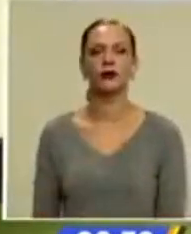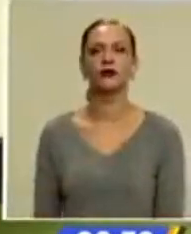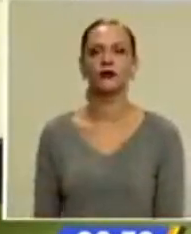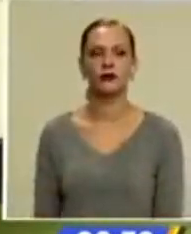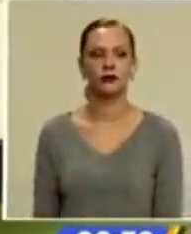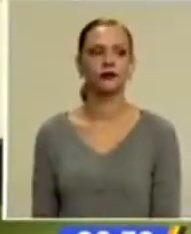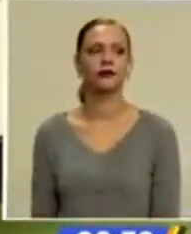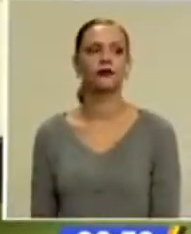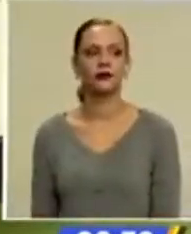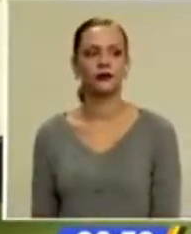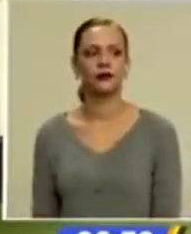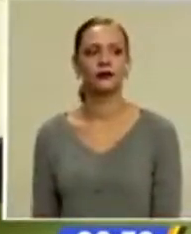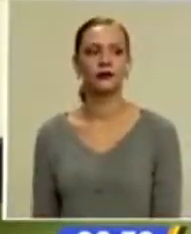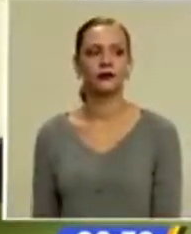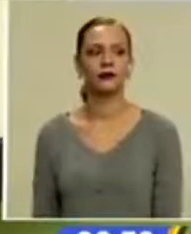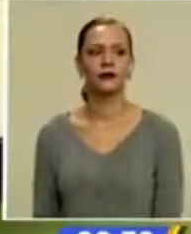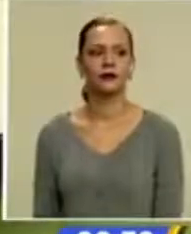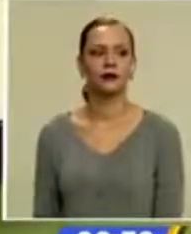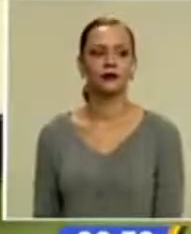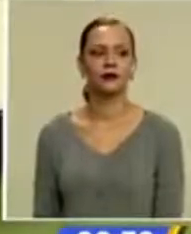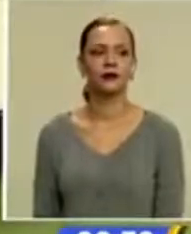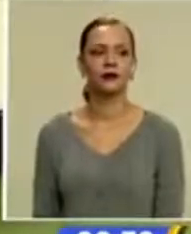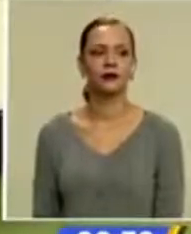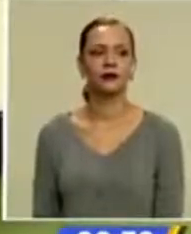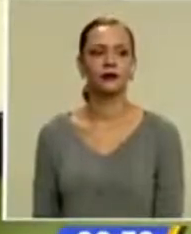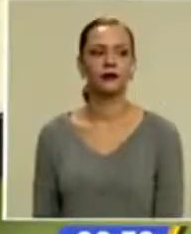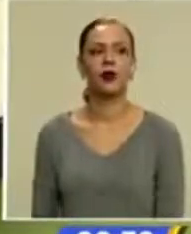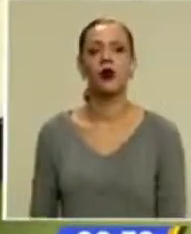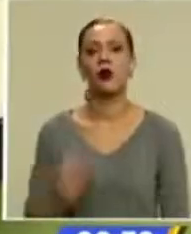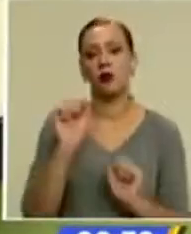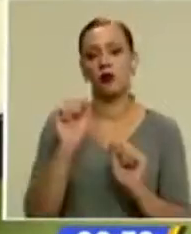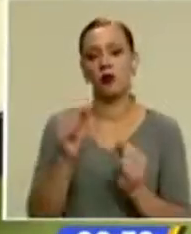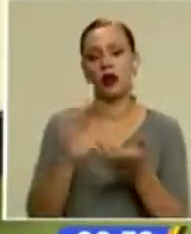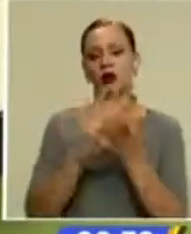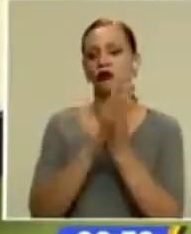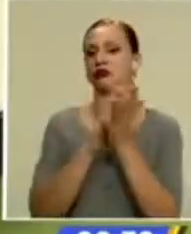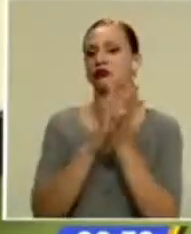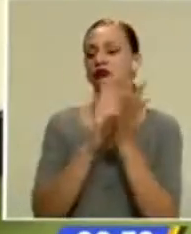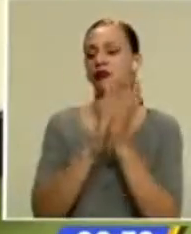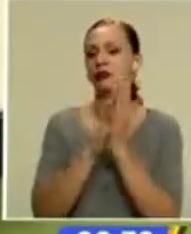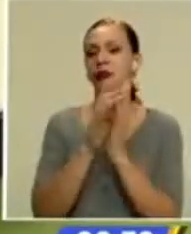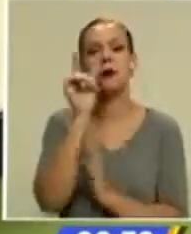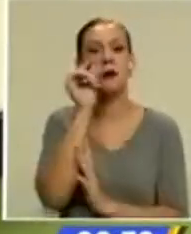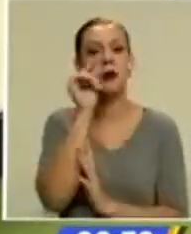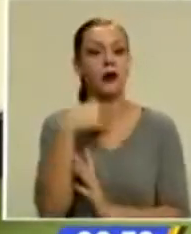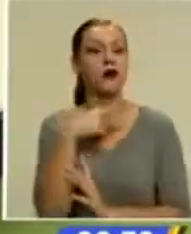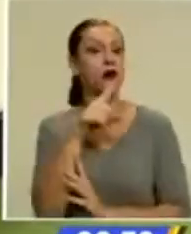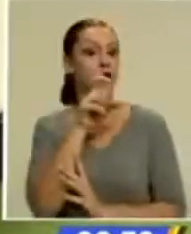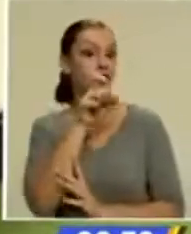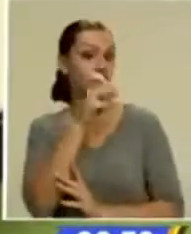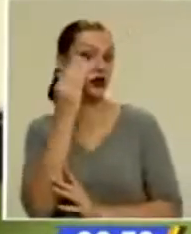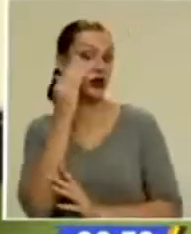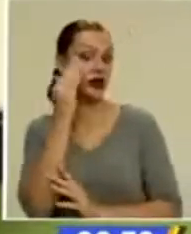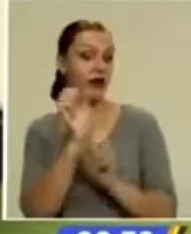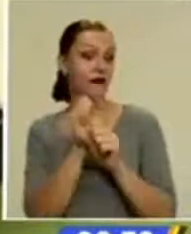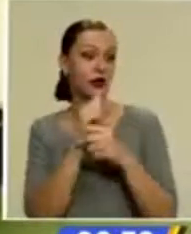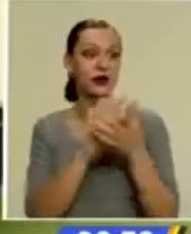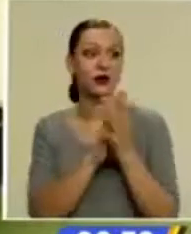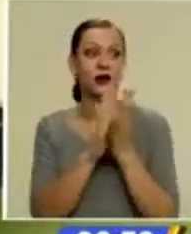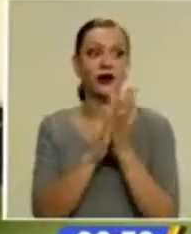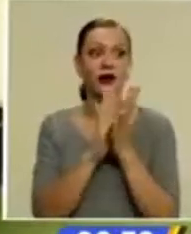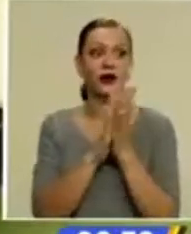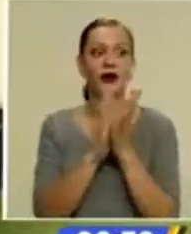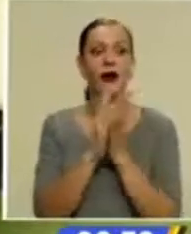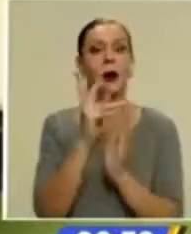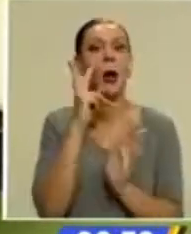una, exactamente. Esa me... Bien. Que podría ser al aire. Ah, eso te iba a preguntar, que palmeada si sabías. Al aire.